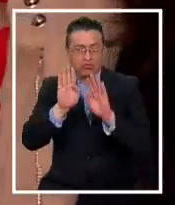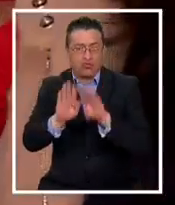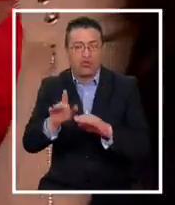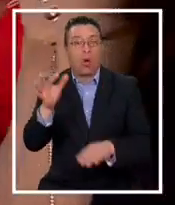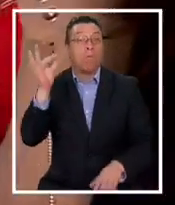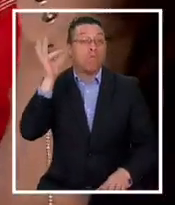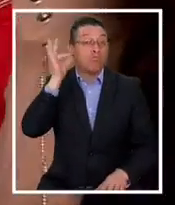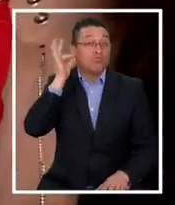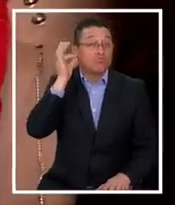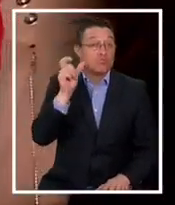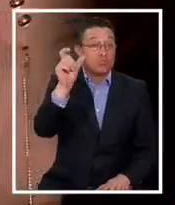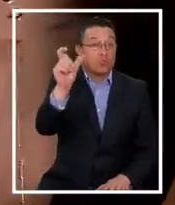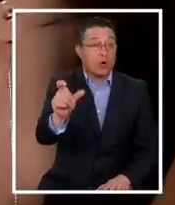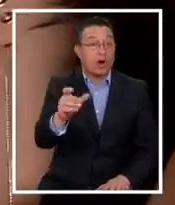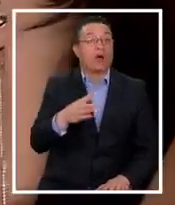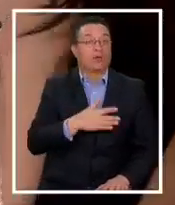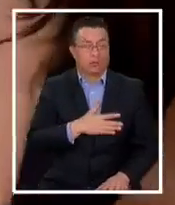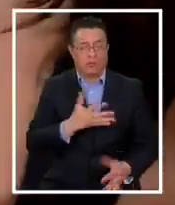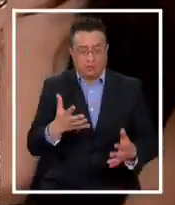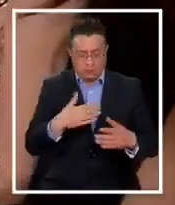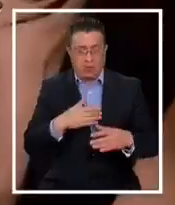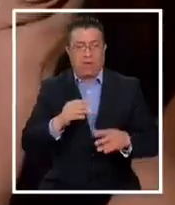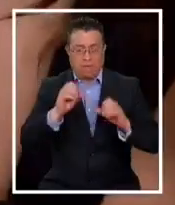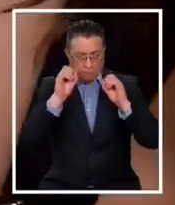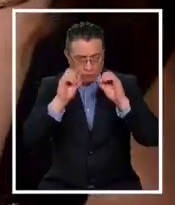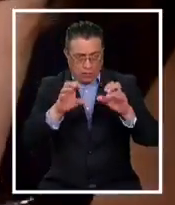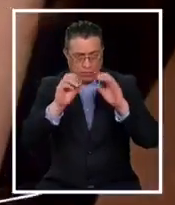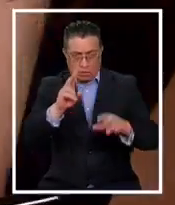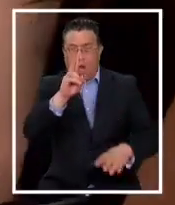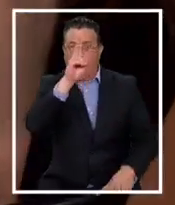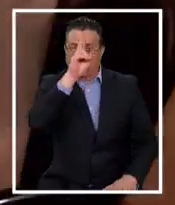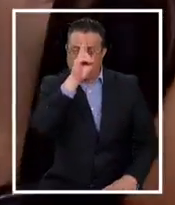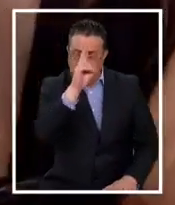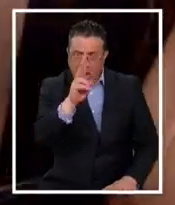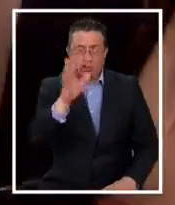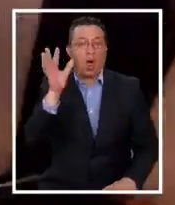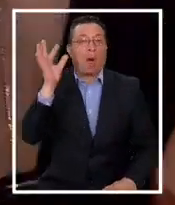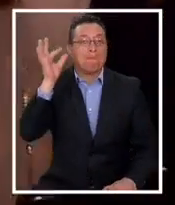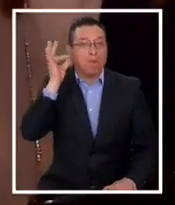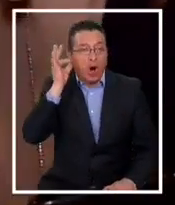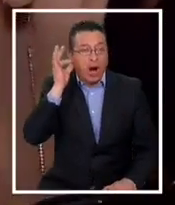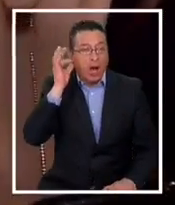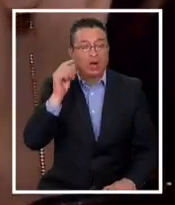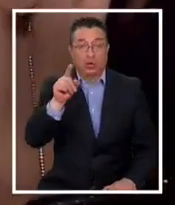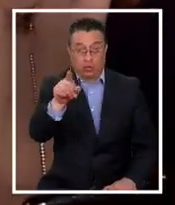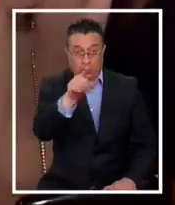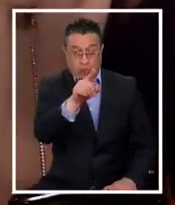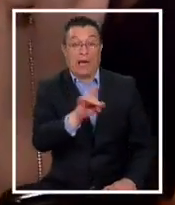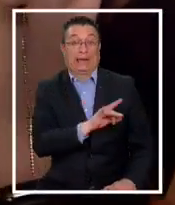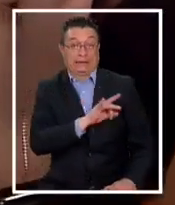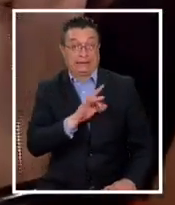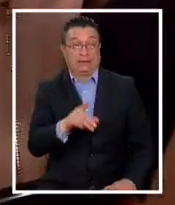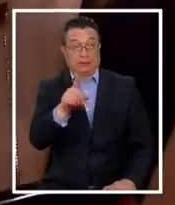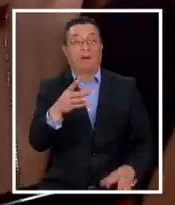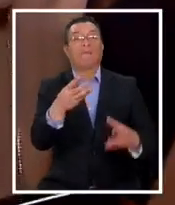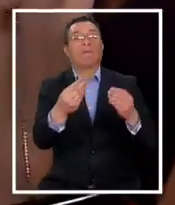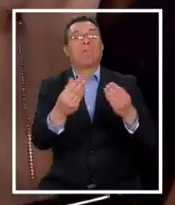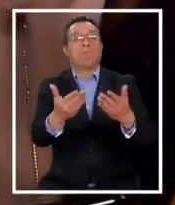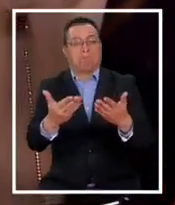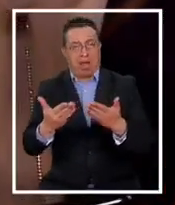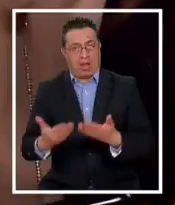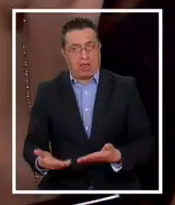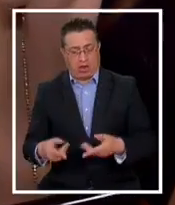como mujer para pegarle enseñamos que respete a la mujer y ustedes como chilenos bienvenidos